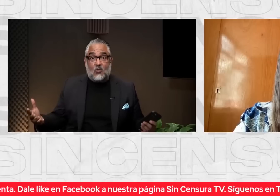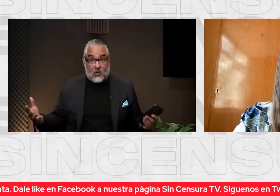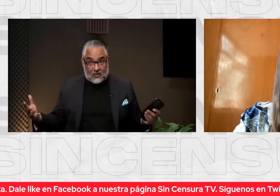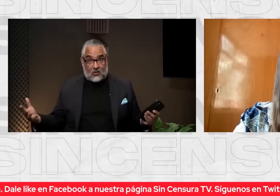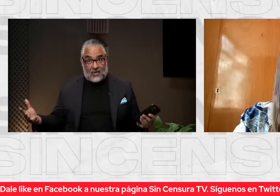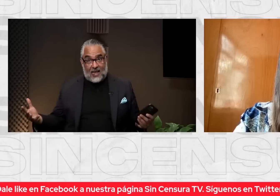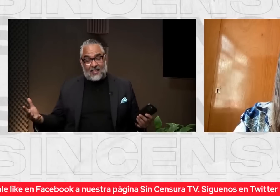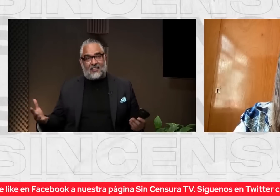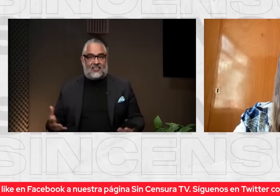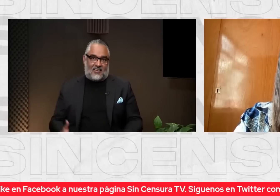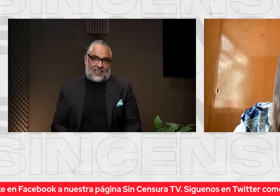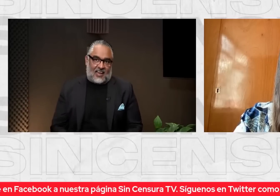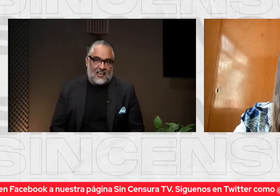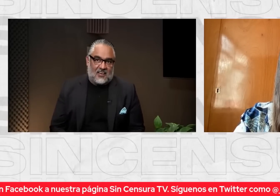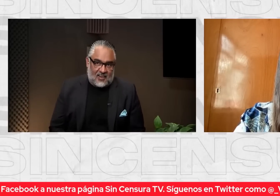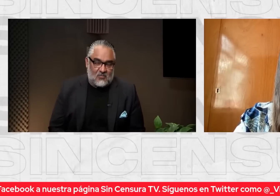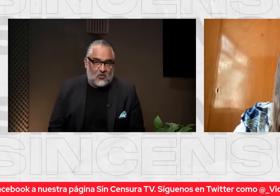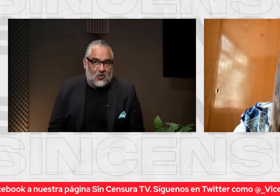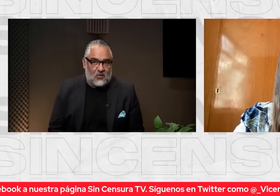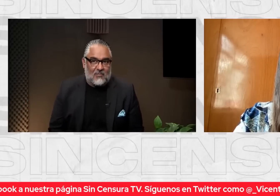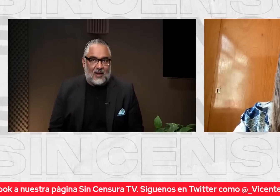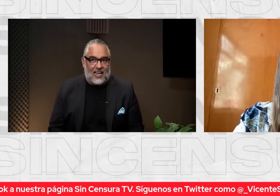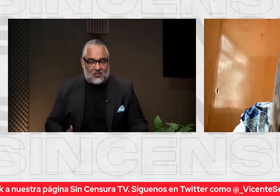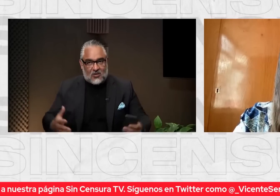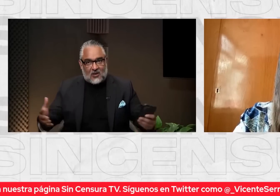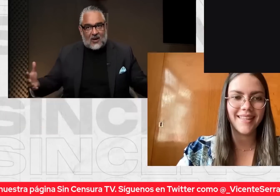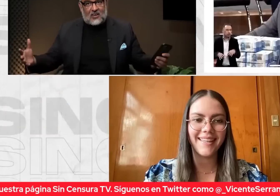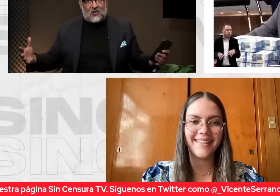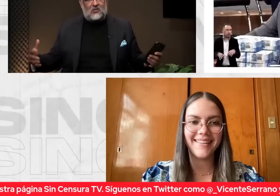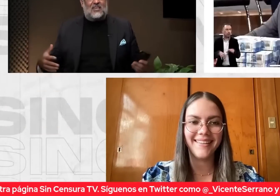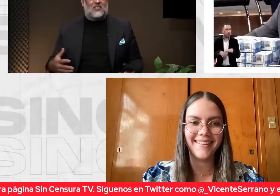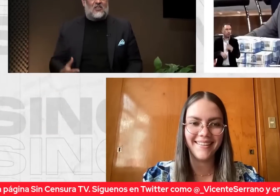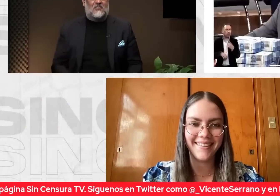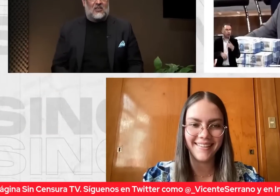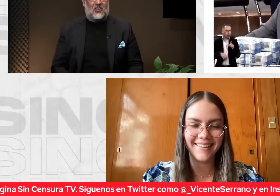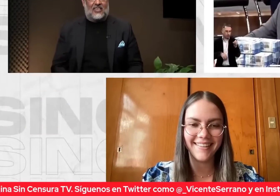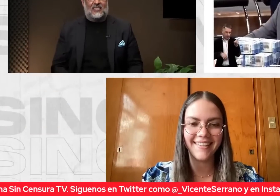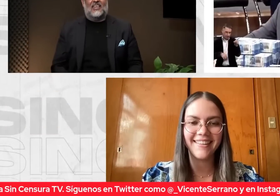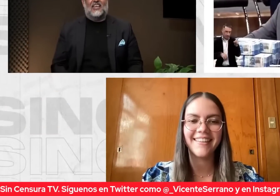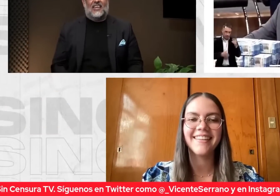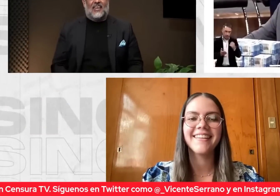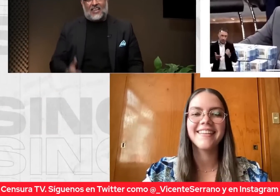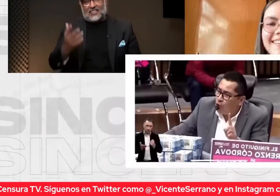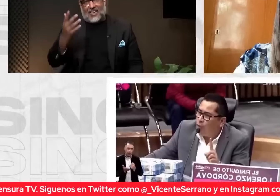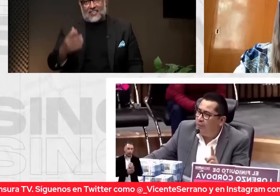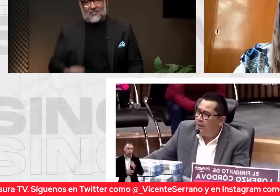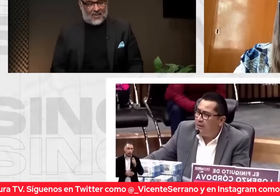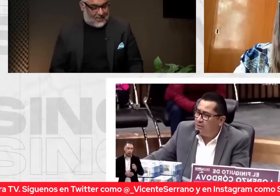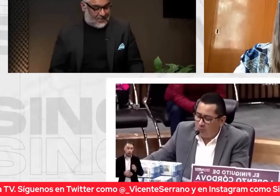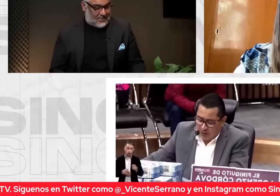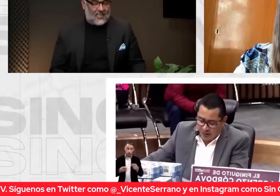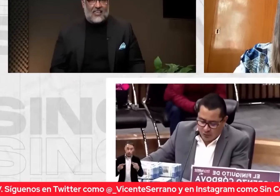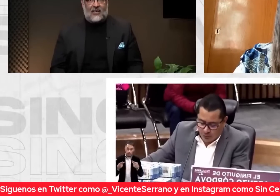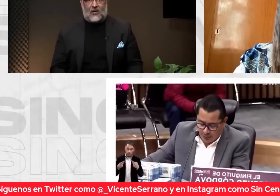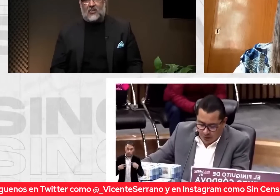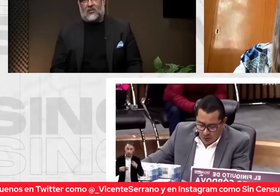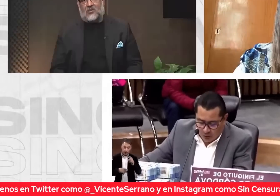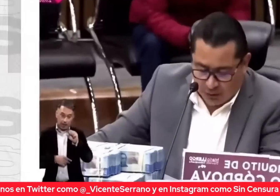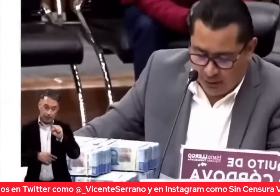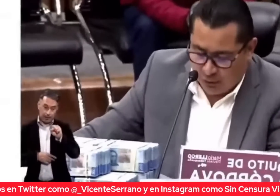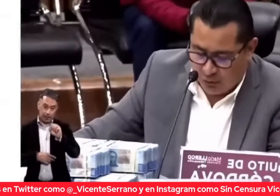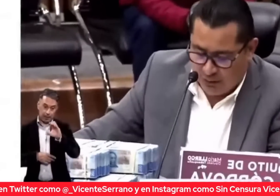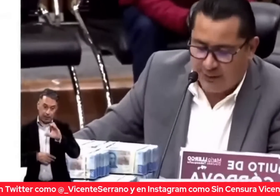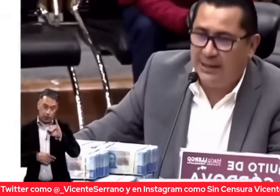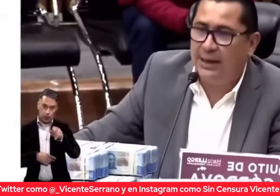pesaban una tonelada, diría Raimundo Rivapalacio, llegó ahí con los más de 9 millones. Ahí están las imágenes. Y